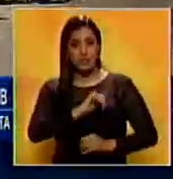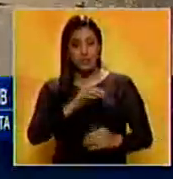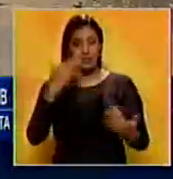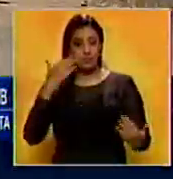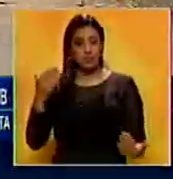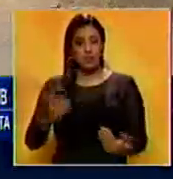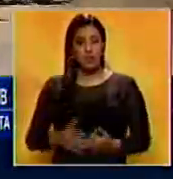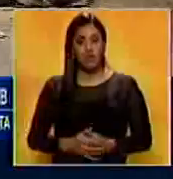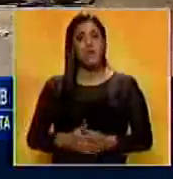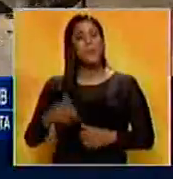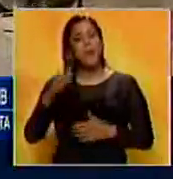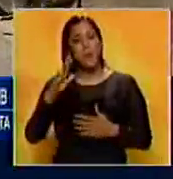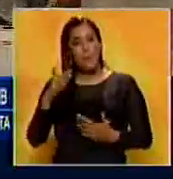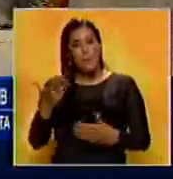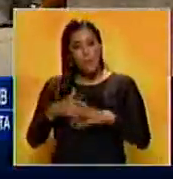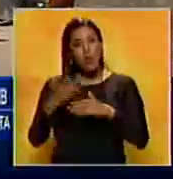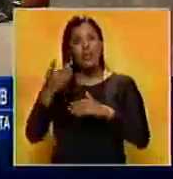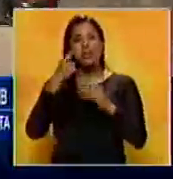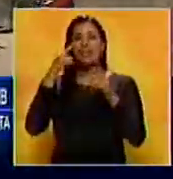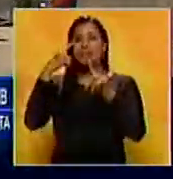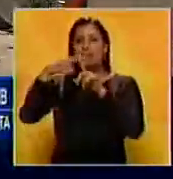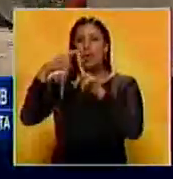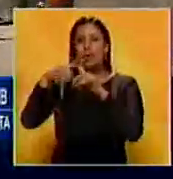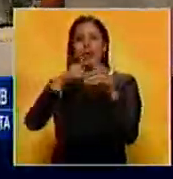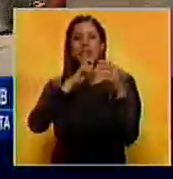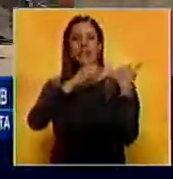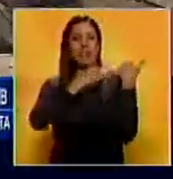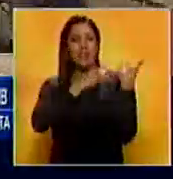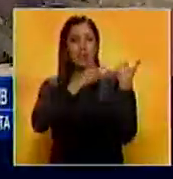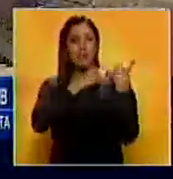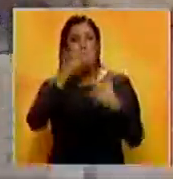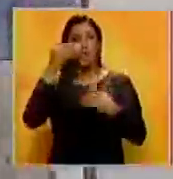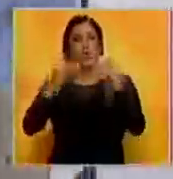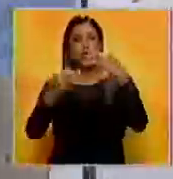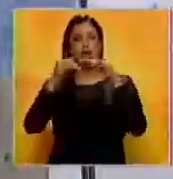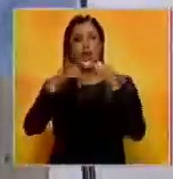penales y criminalísticas a fin de determinar las responsabilidades penales correspondientes